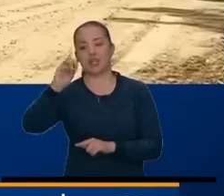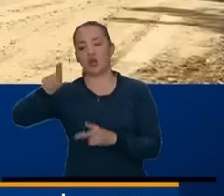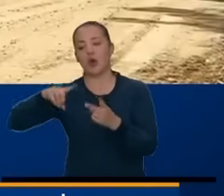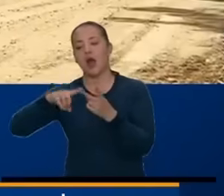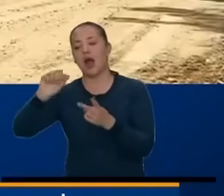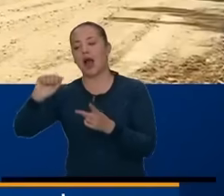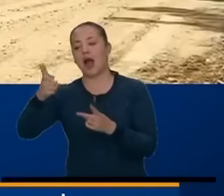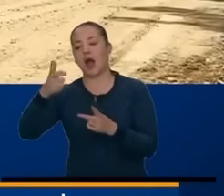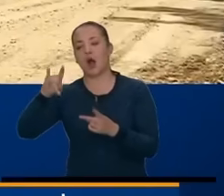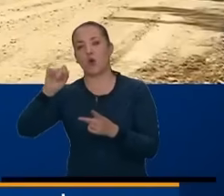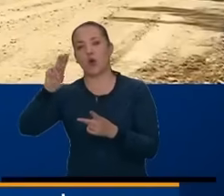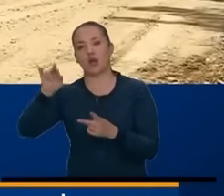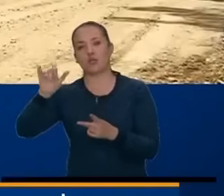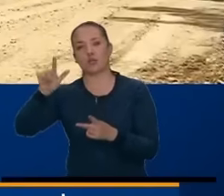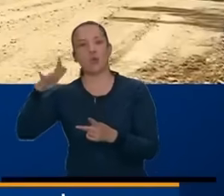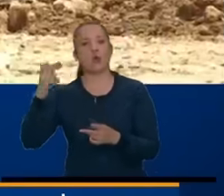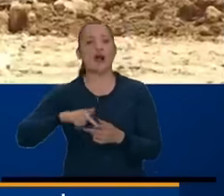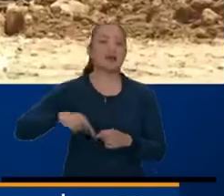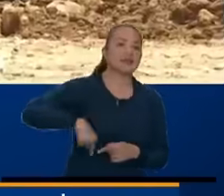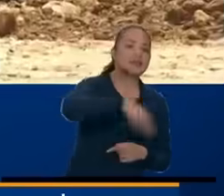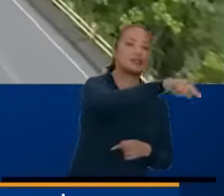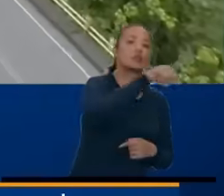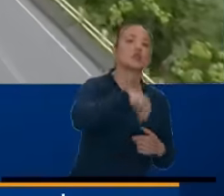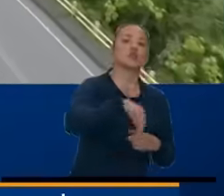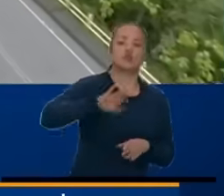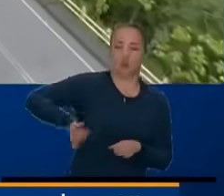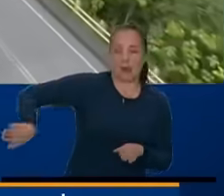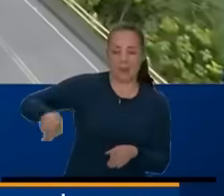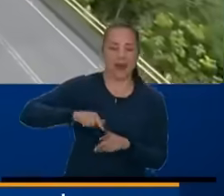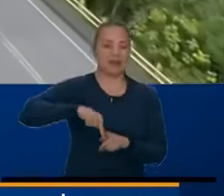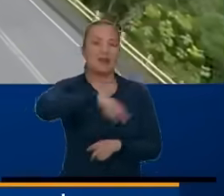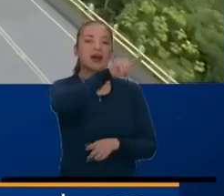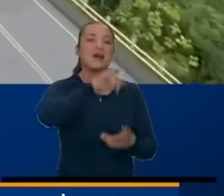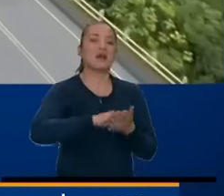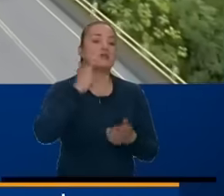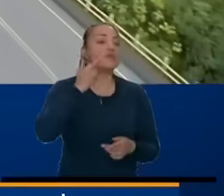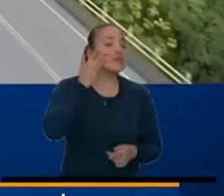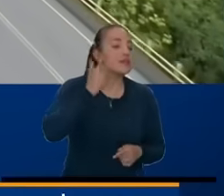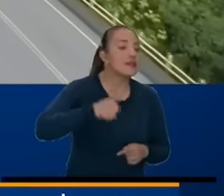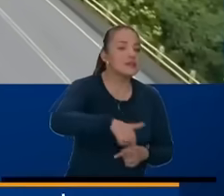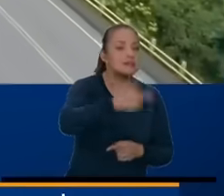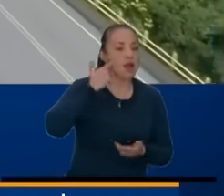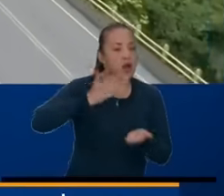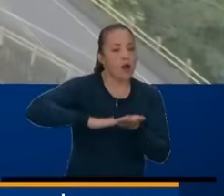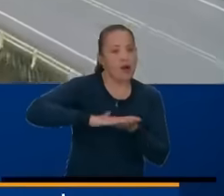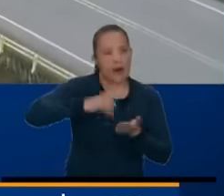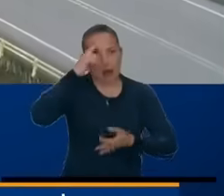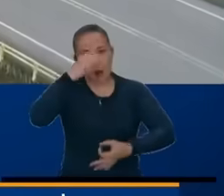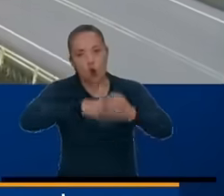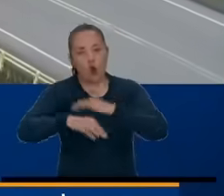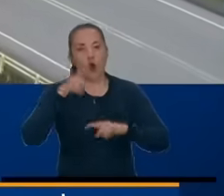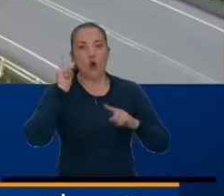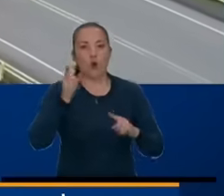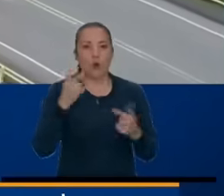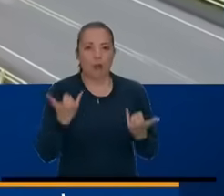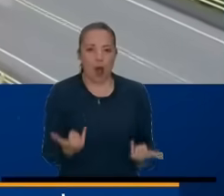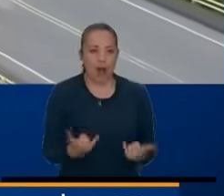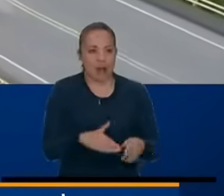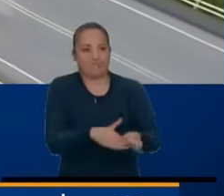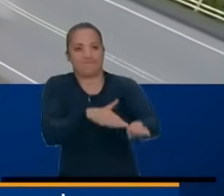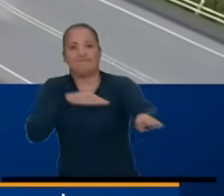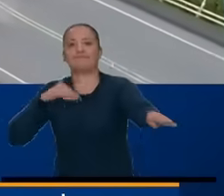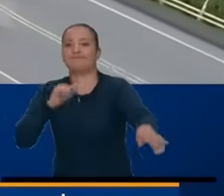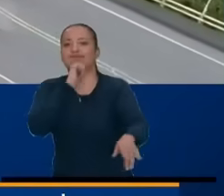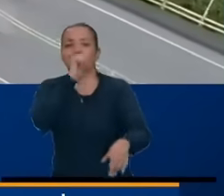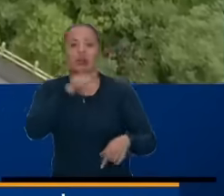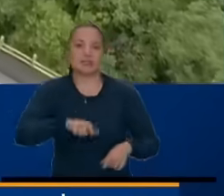de Bogotá-Villavicencio, esperaríamos el miércoles tener una alternativa que nos libere parte de la presión que hoy en día está teniendo